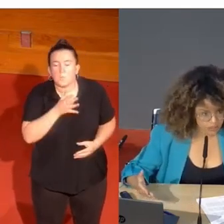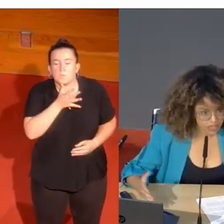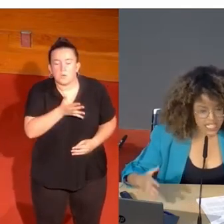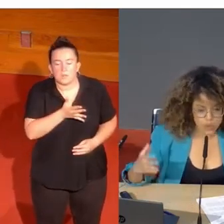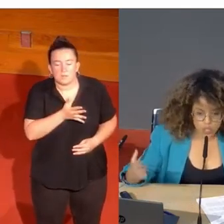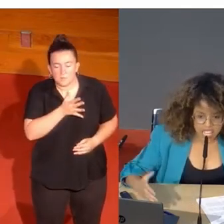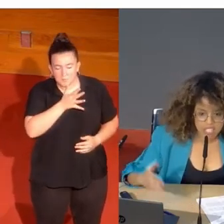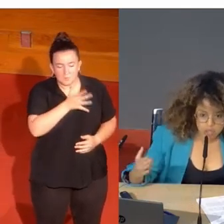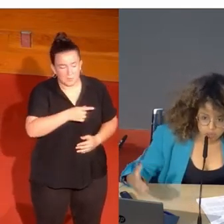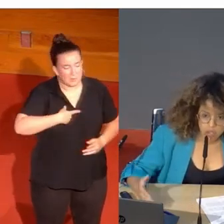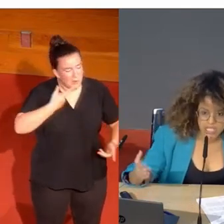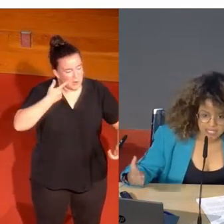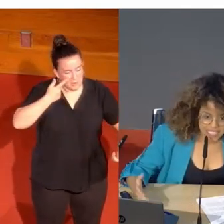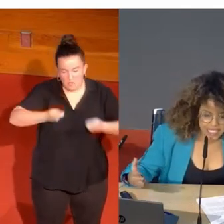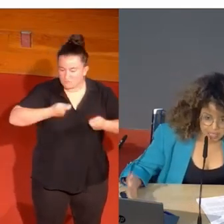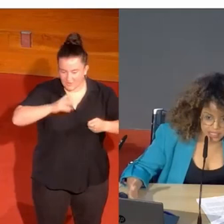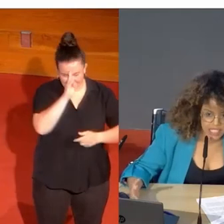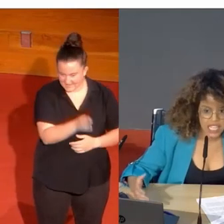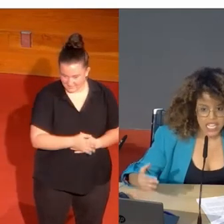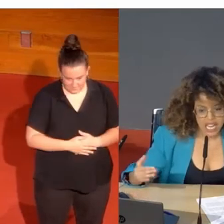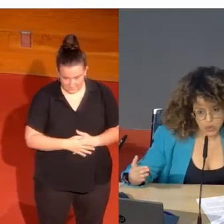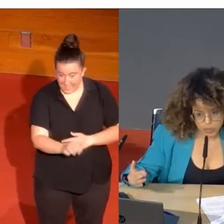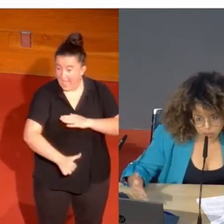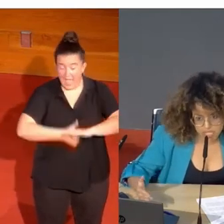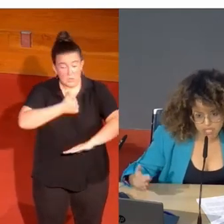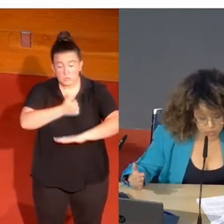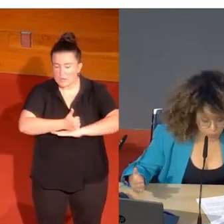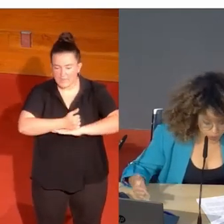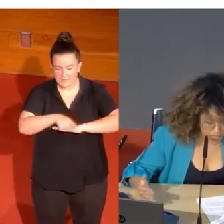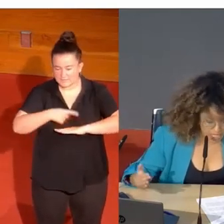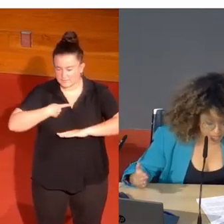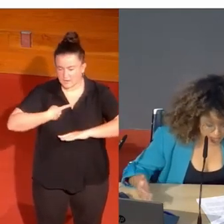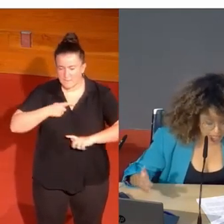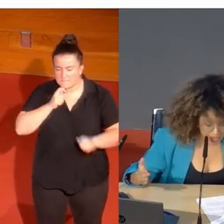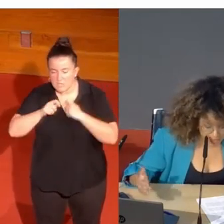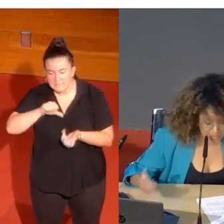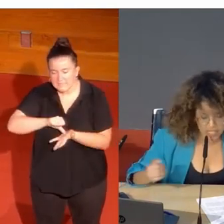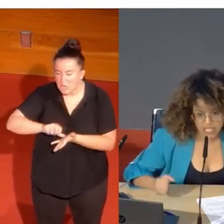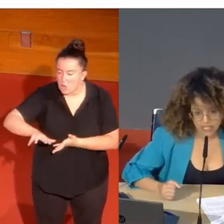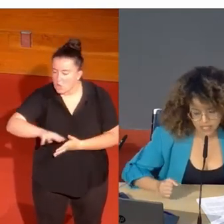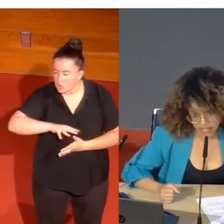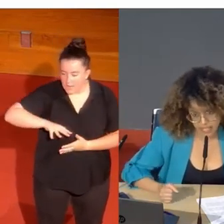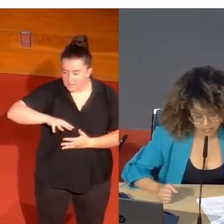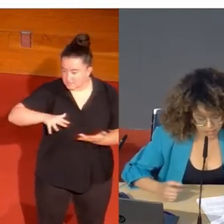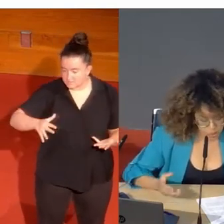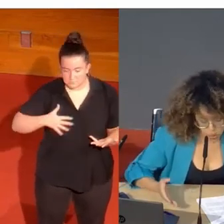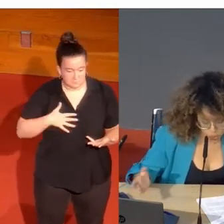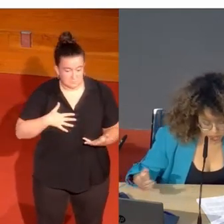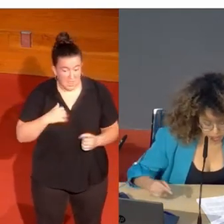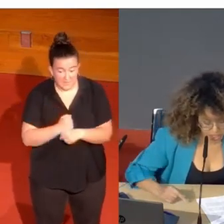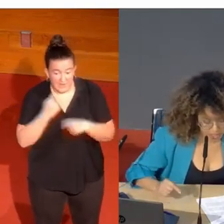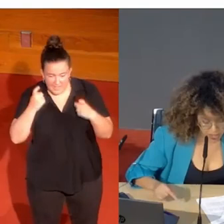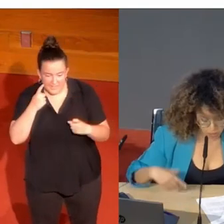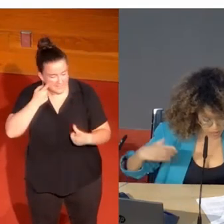directo las autoridades controlan directamente a los periodistas locales que intentan trabajar y